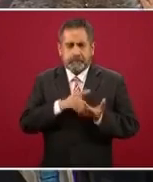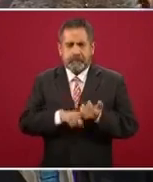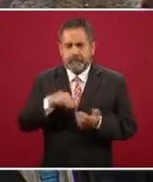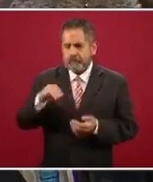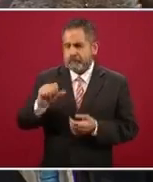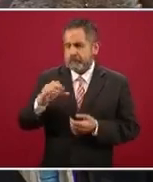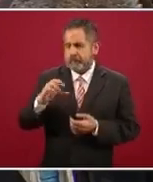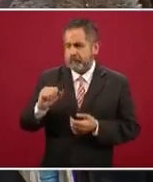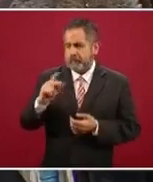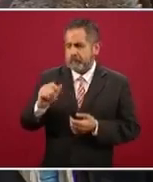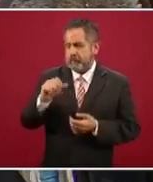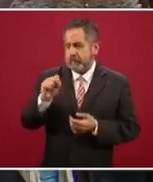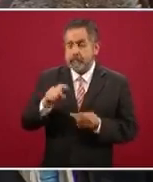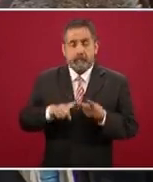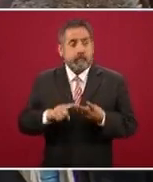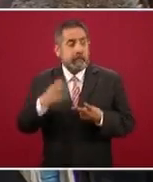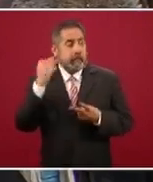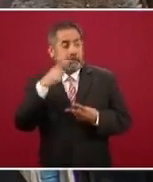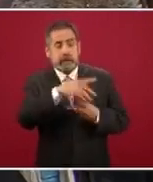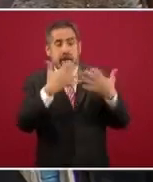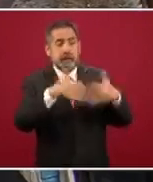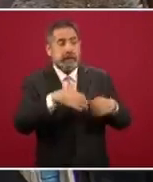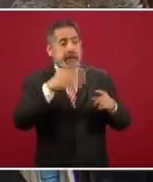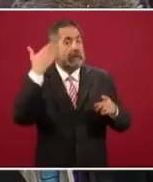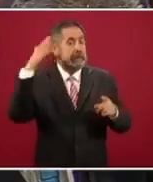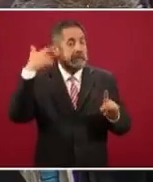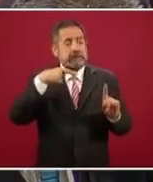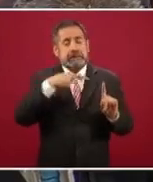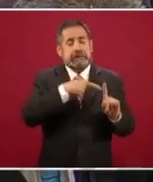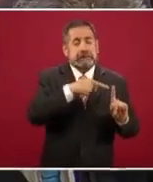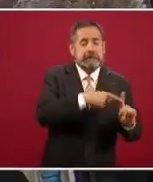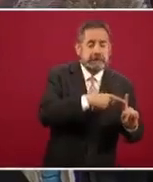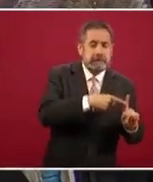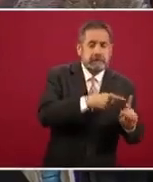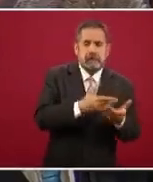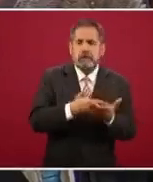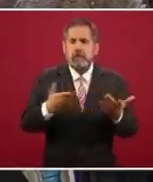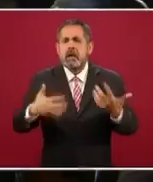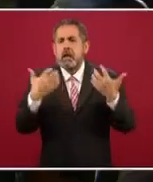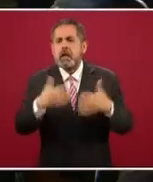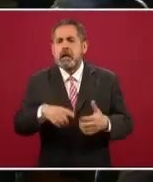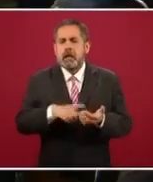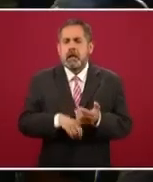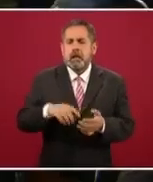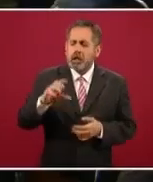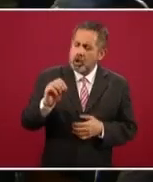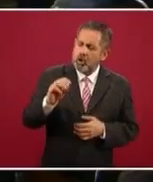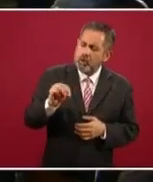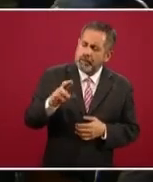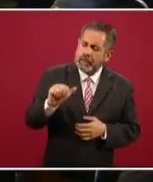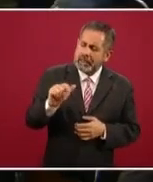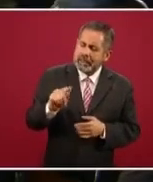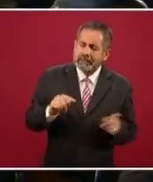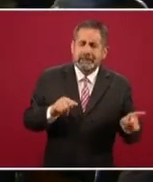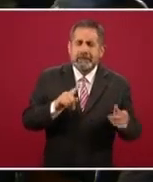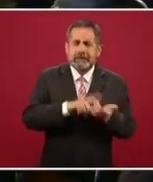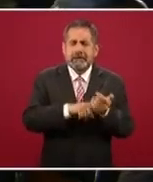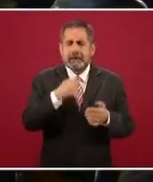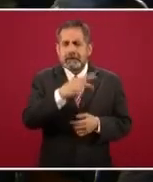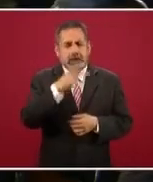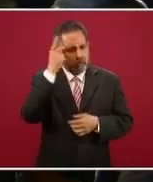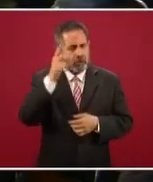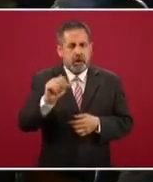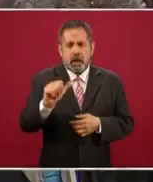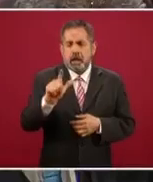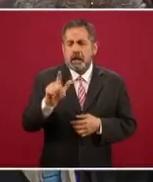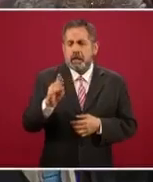la empresa Comerlat era predominante y ya están por ahí merodeando. ¿Cómo se llama la empresa? Comerlat, Comerlat de Alberto